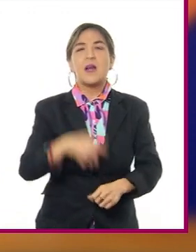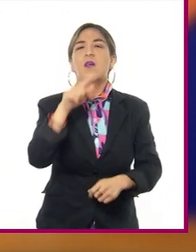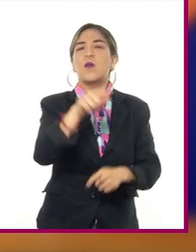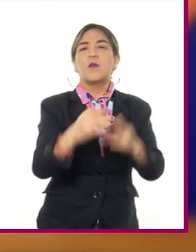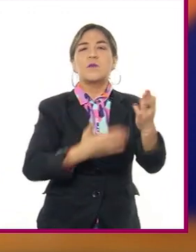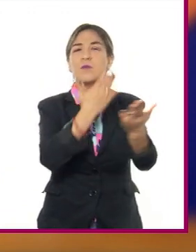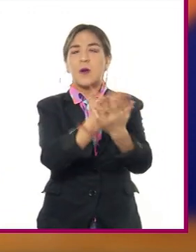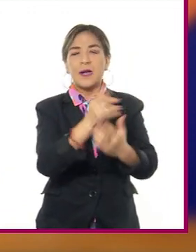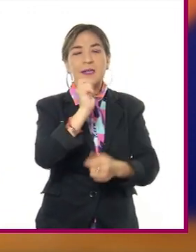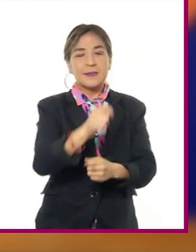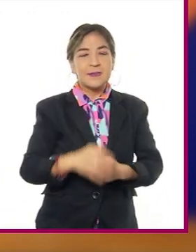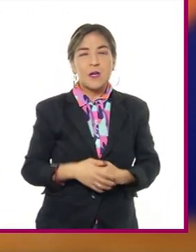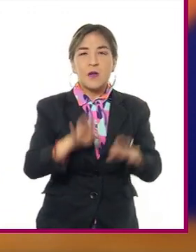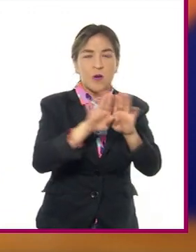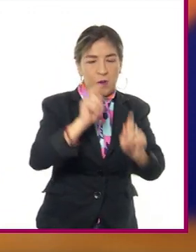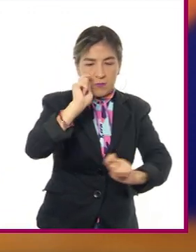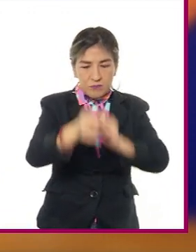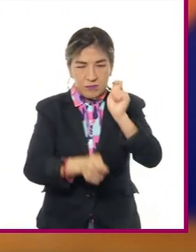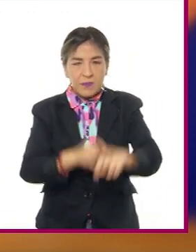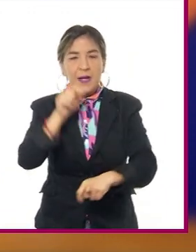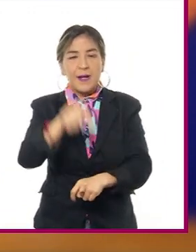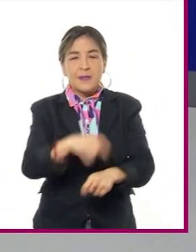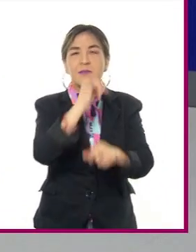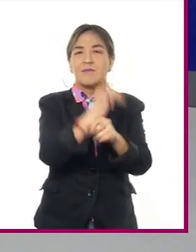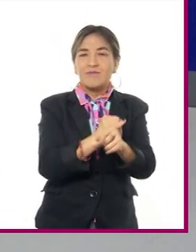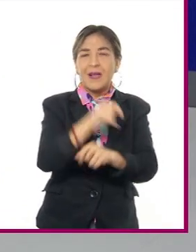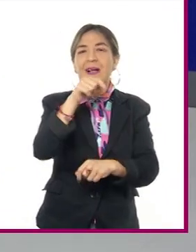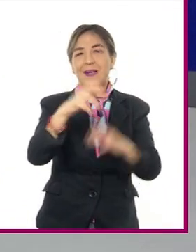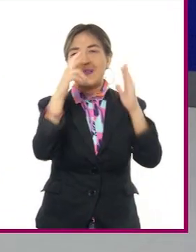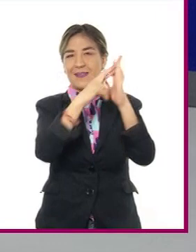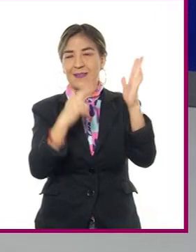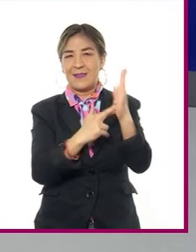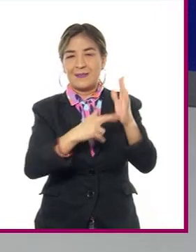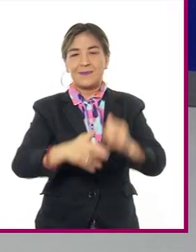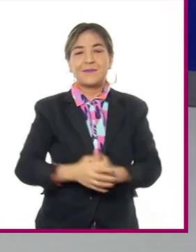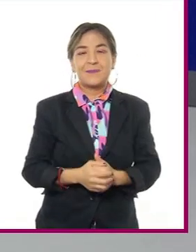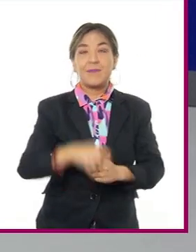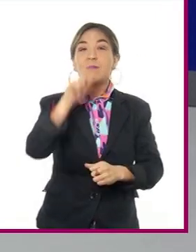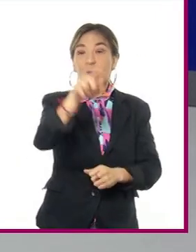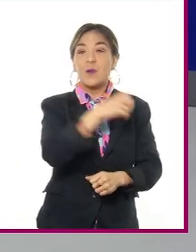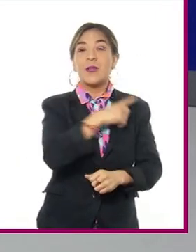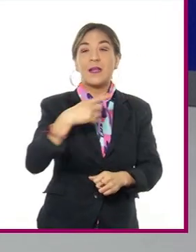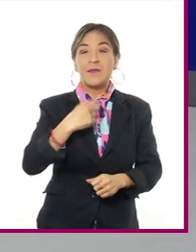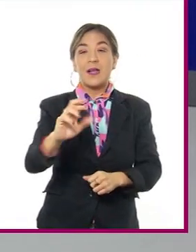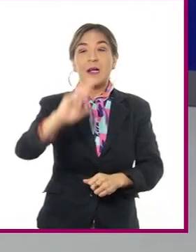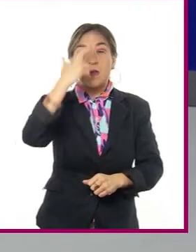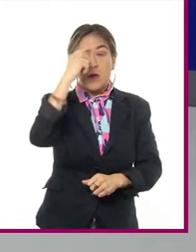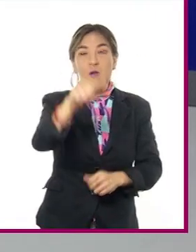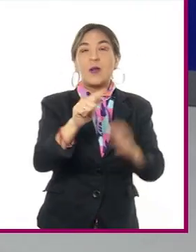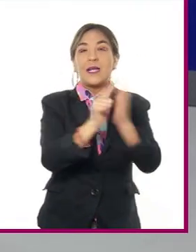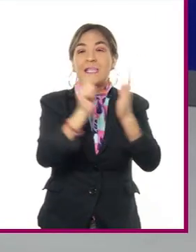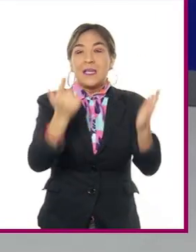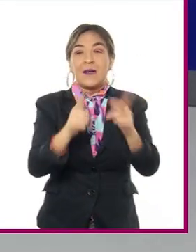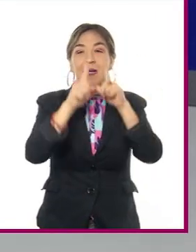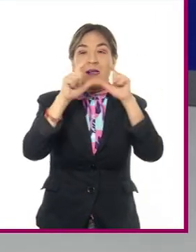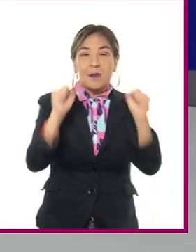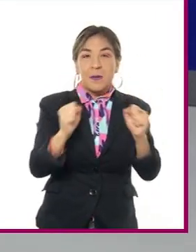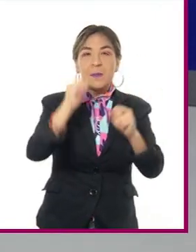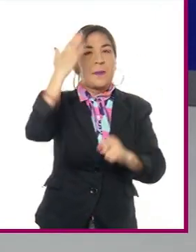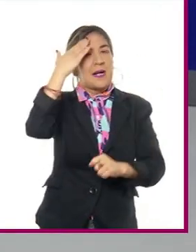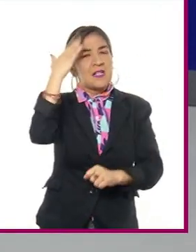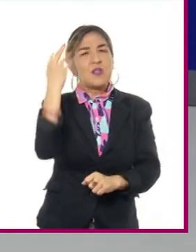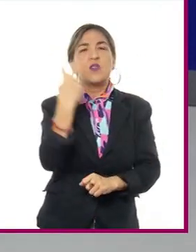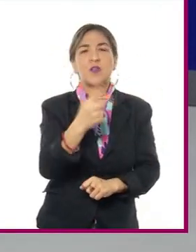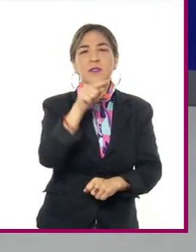fue interpretar y clasificar reglas. Recuerden que pueden buscar en su libro de Lengua Materna 2